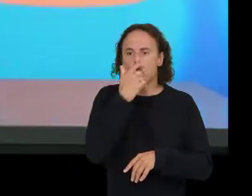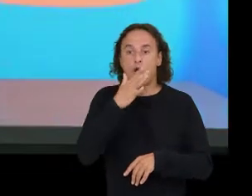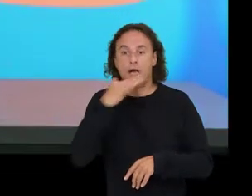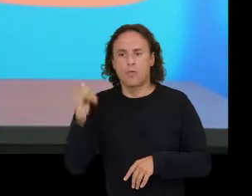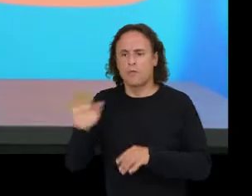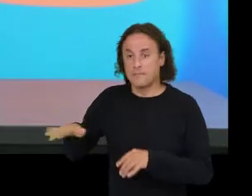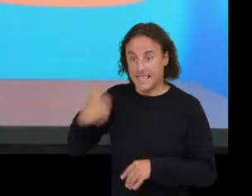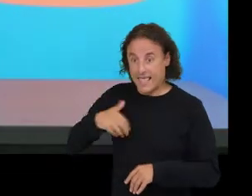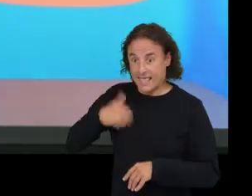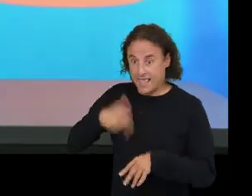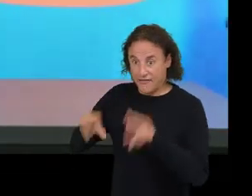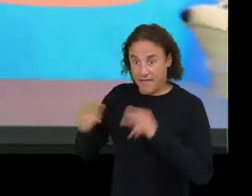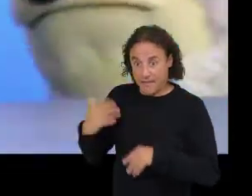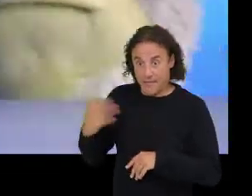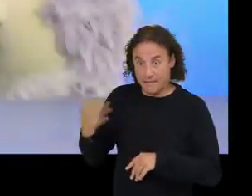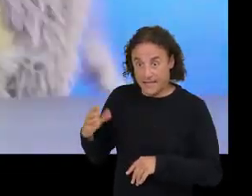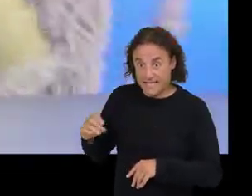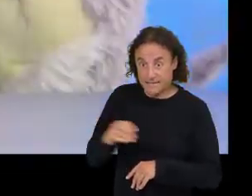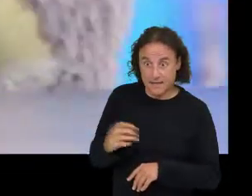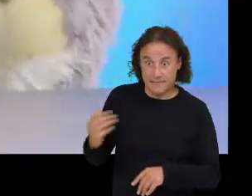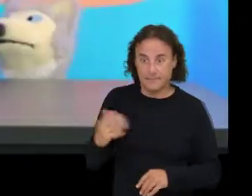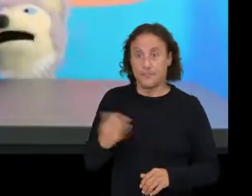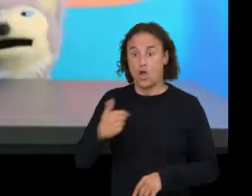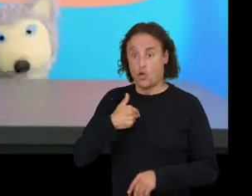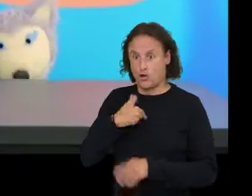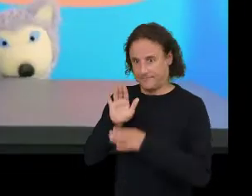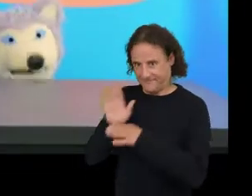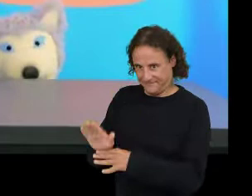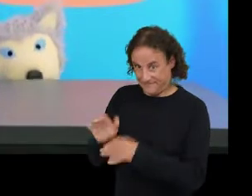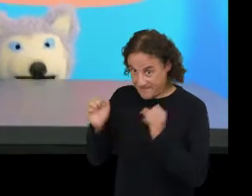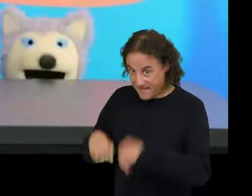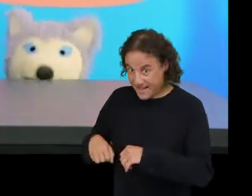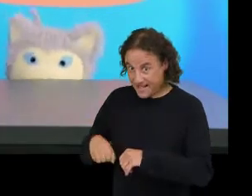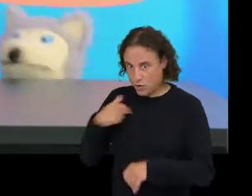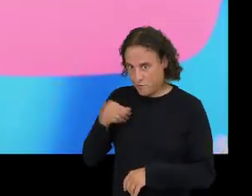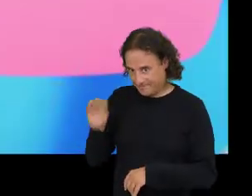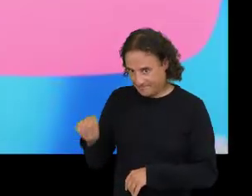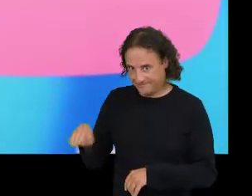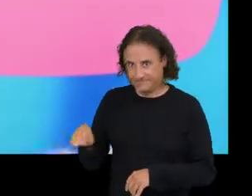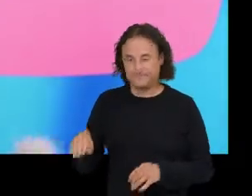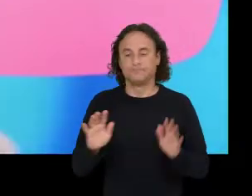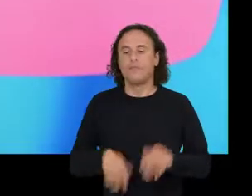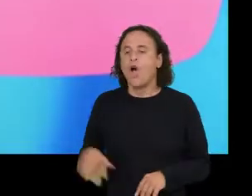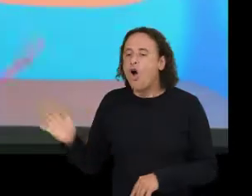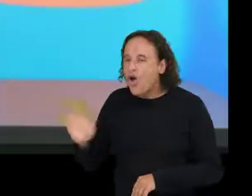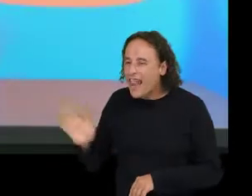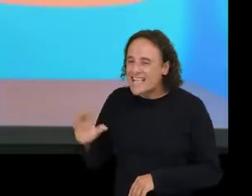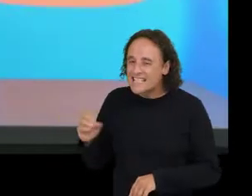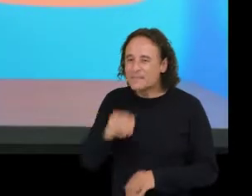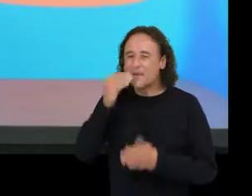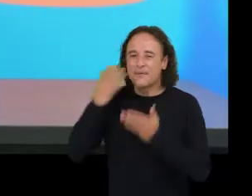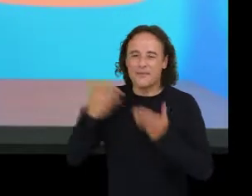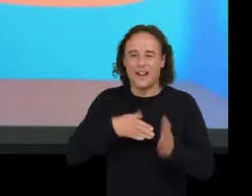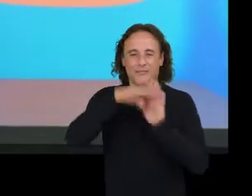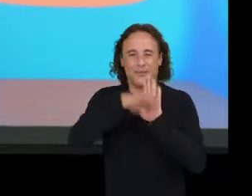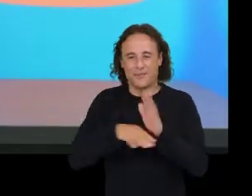ven! Chispa, Chispa, ven! Eu son a presentadora. Vouche preguntar. Hola, Chispa, benvida